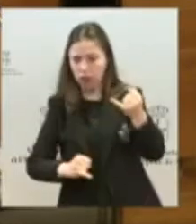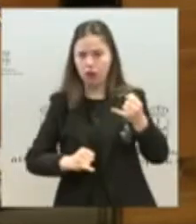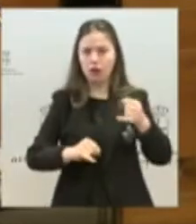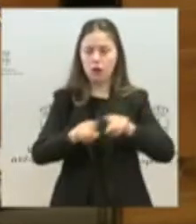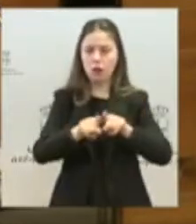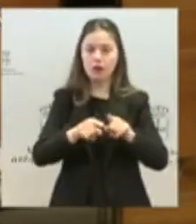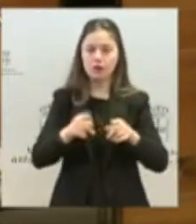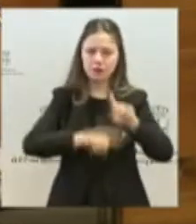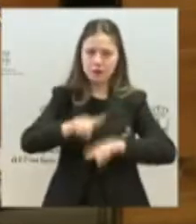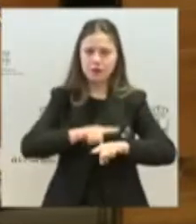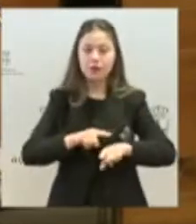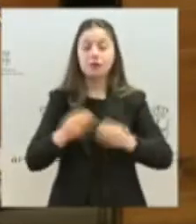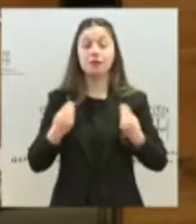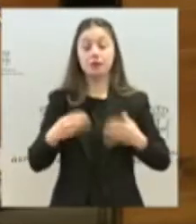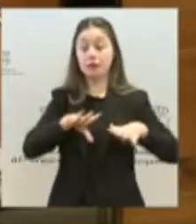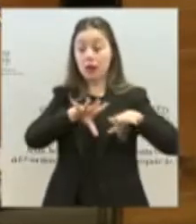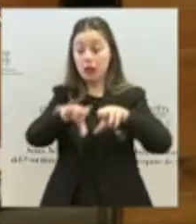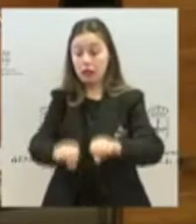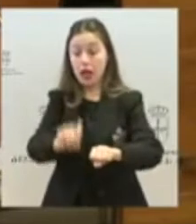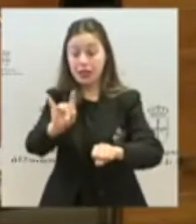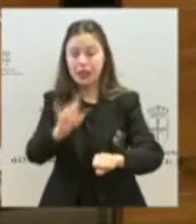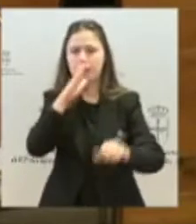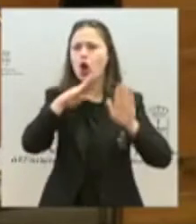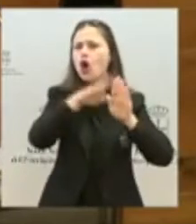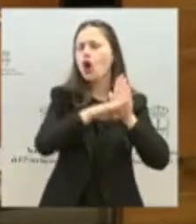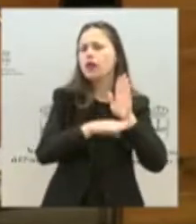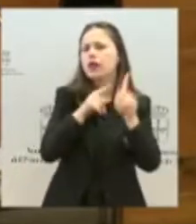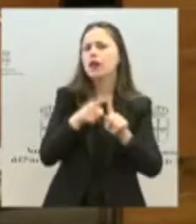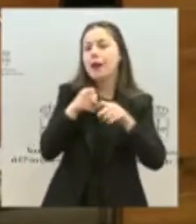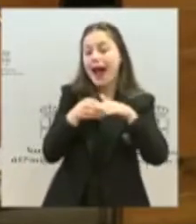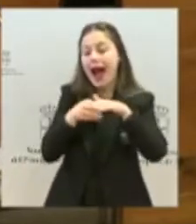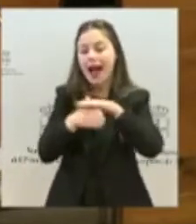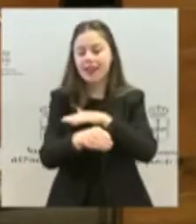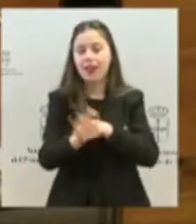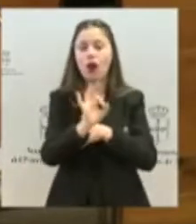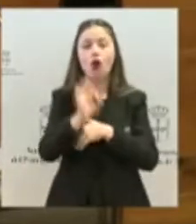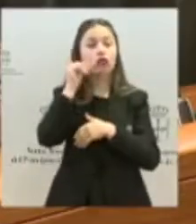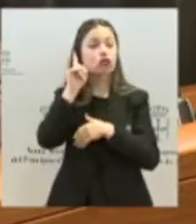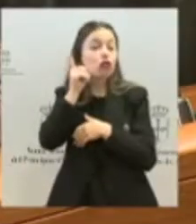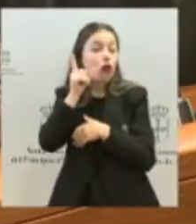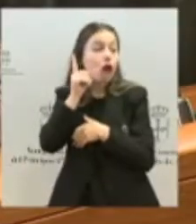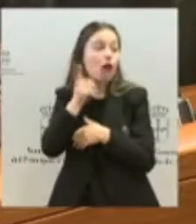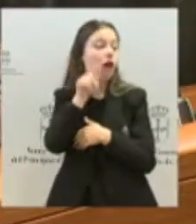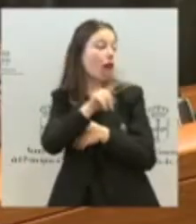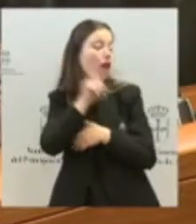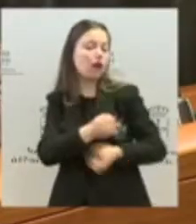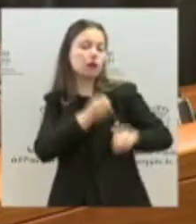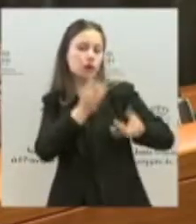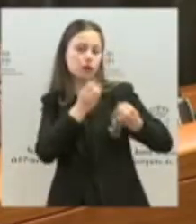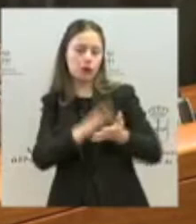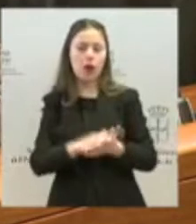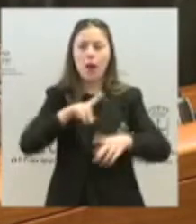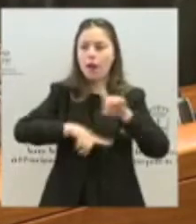decía qué condiciones había para acceder a ellas o simplemente les mentían. El problema, señora consejera, para el Gobierno de Asturias fue que la gente